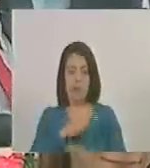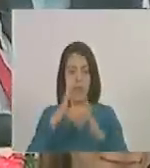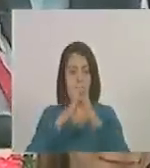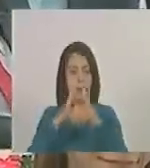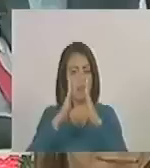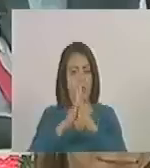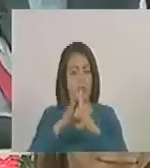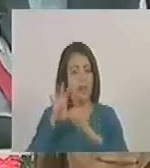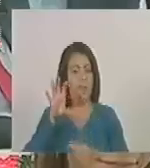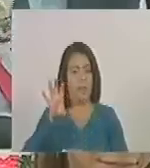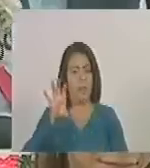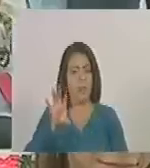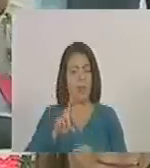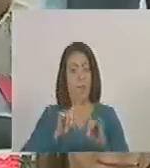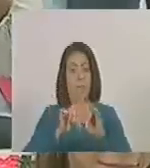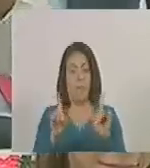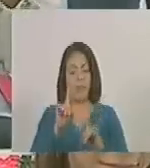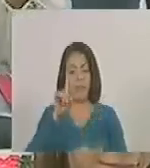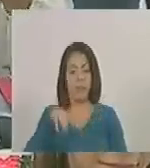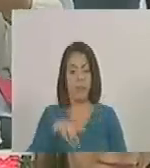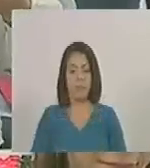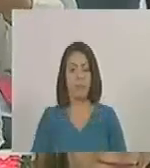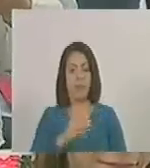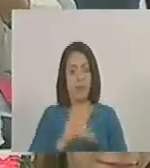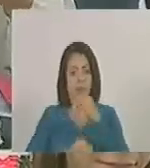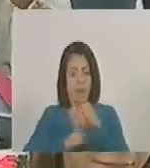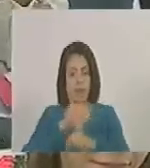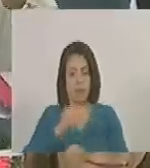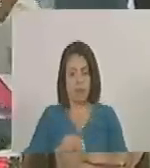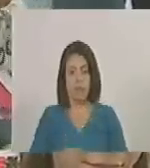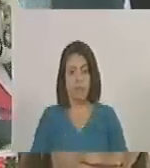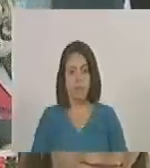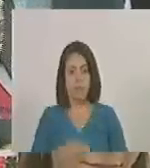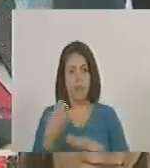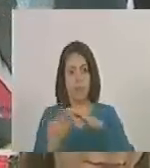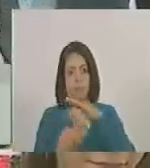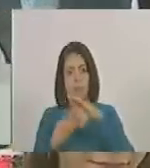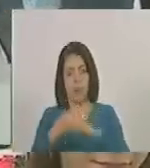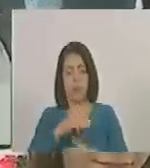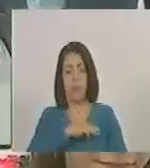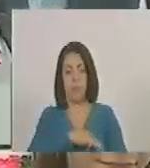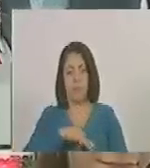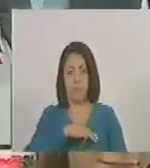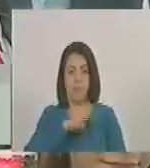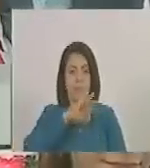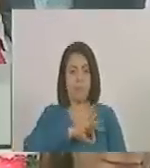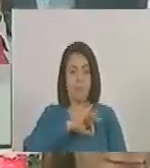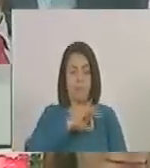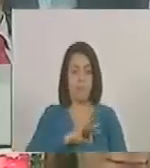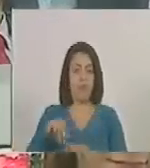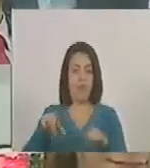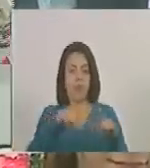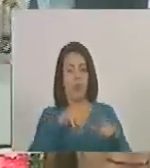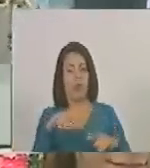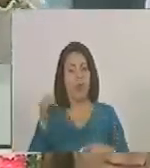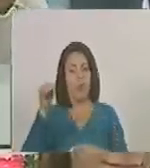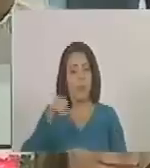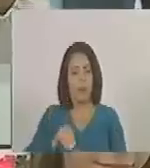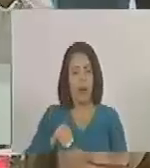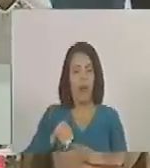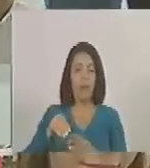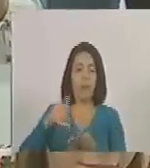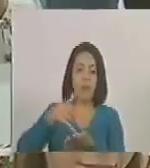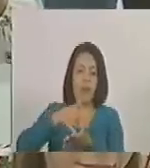Hogares de la Patria, pero también con la creación de las bases de misiones sociales en los territorios más vulnerables